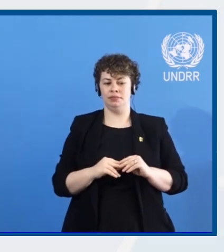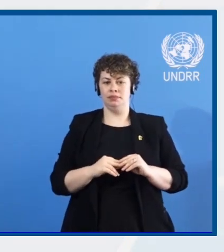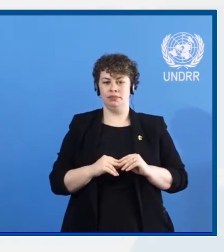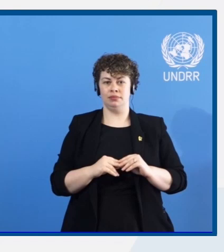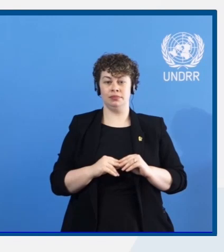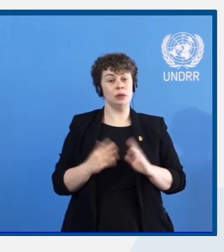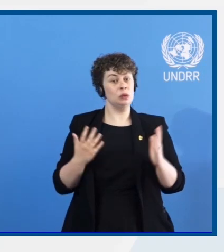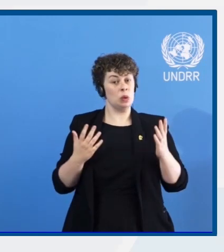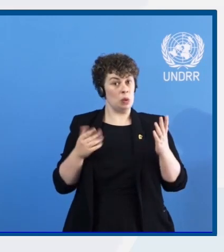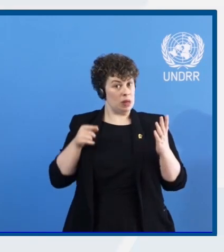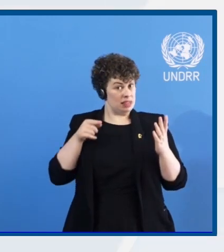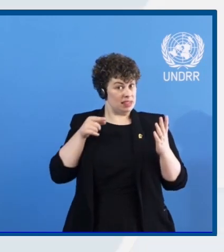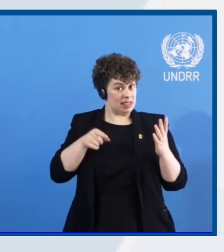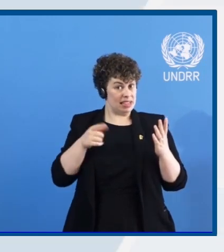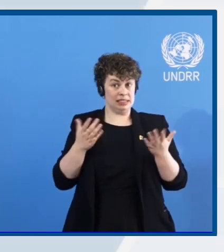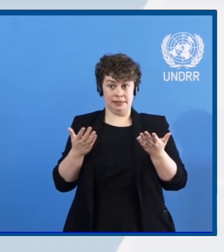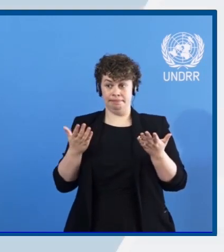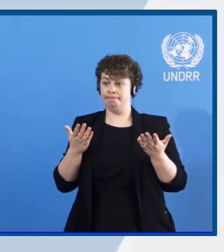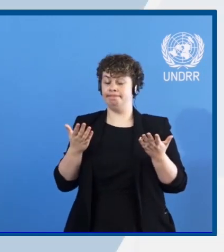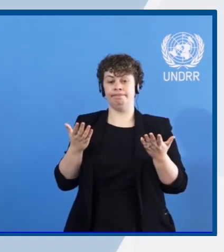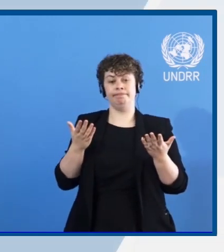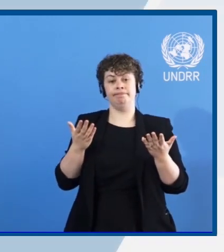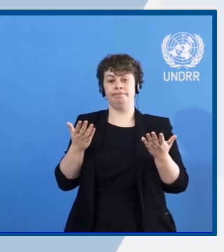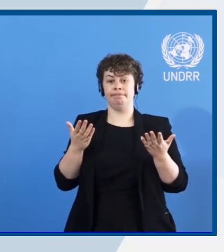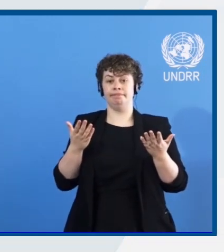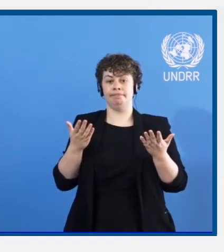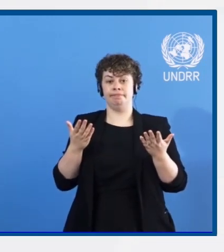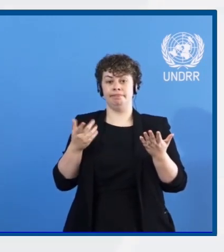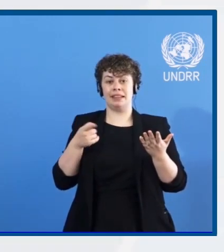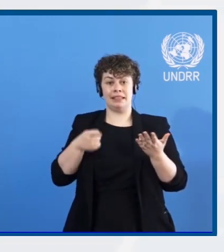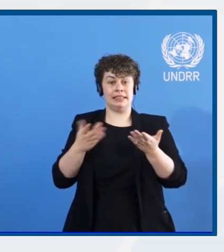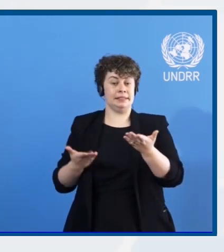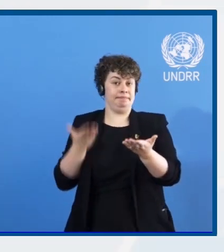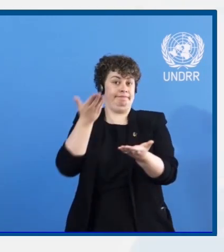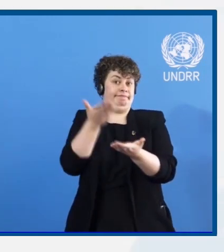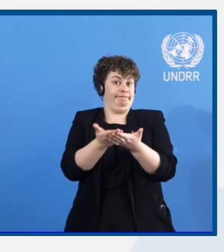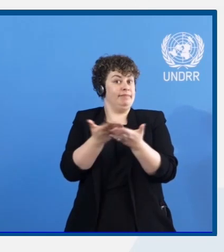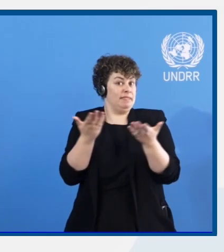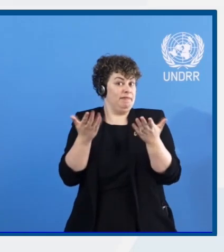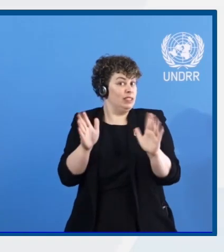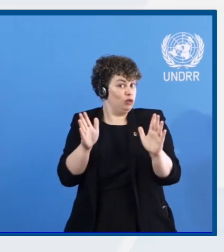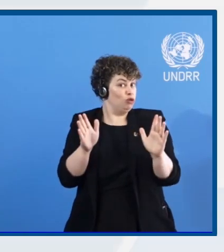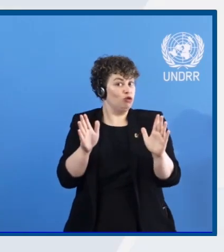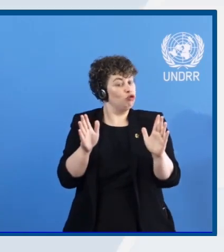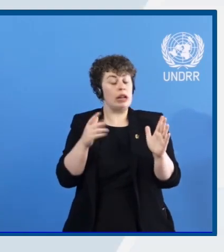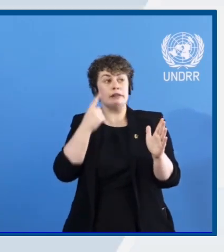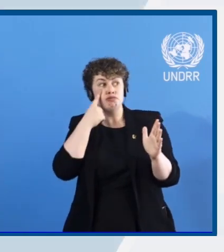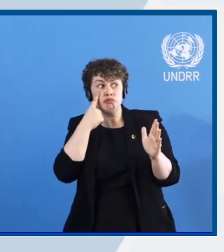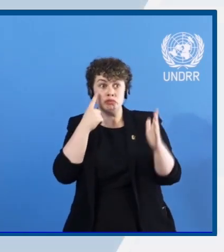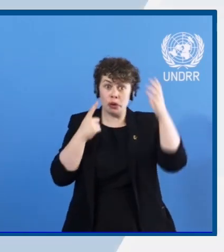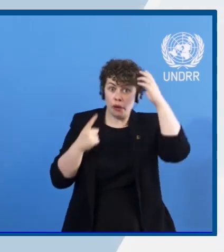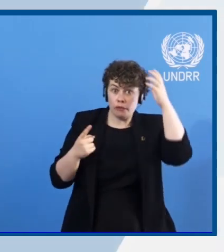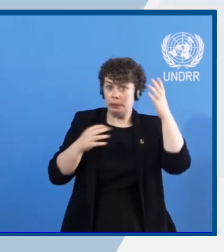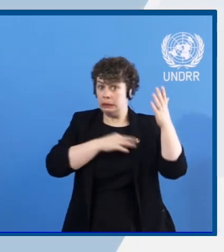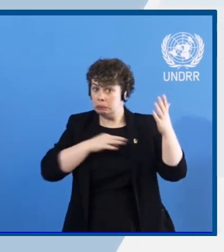no permitir que el desastre limite mi posibilidad de ganancia. En la perspectiva del sector público está